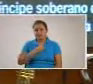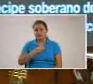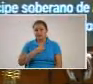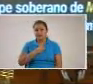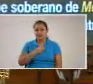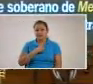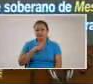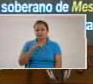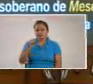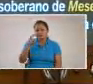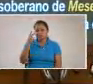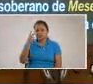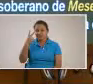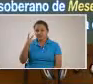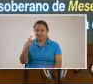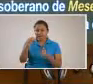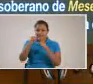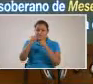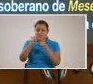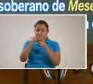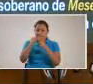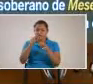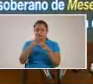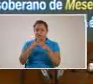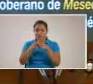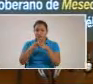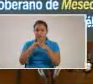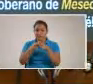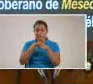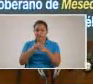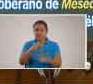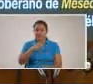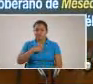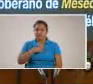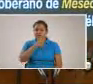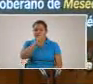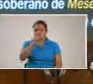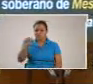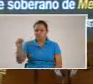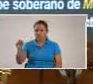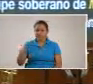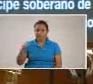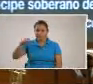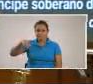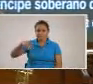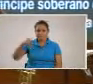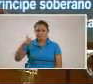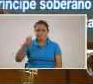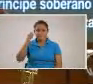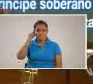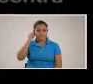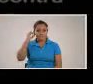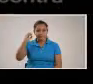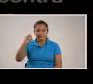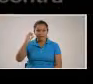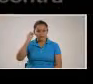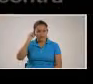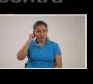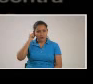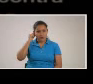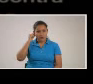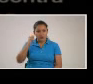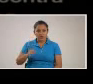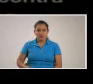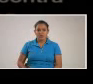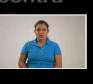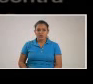usted las palabras o los nombres, mejor dicho, que yo resalté acá: Magog, Mesec y